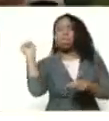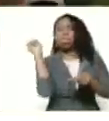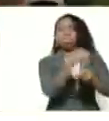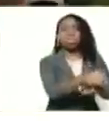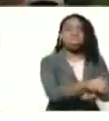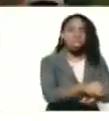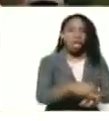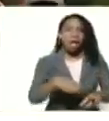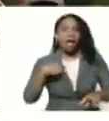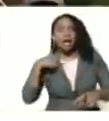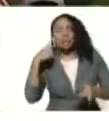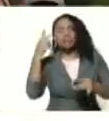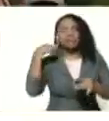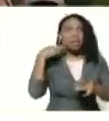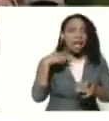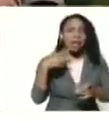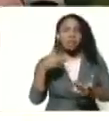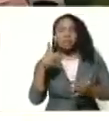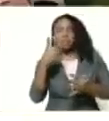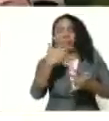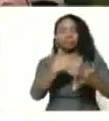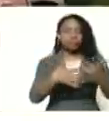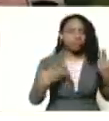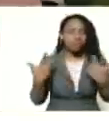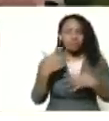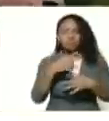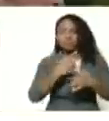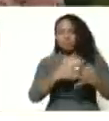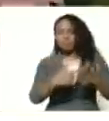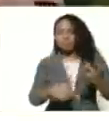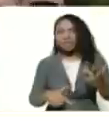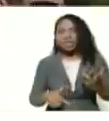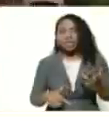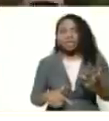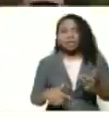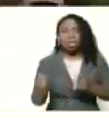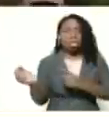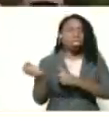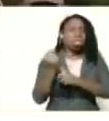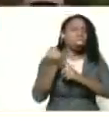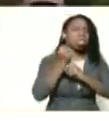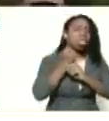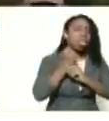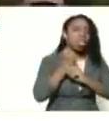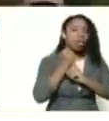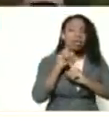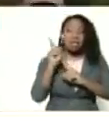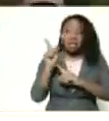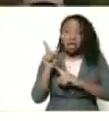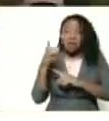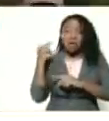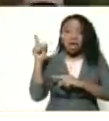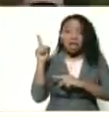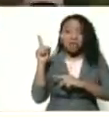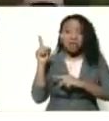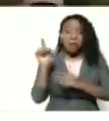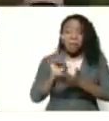mestizo, al zambo, al blanco criollo, despreciándonos. Y allá los despreciados